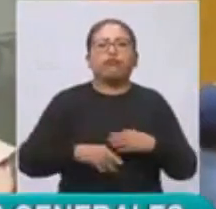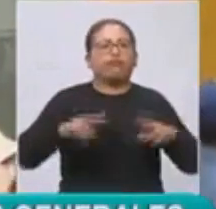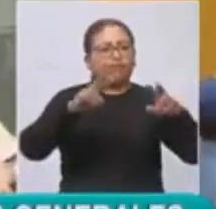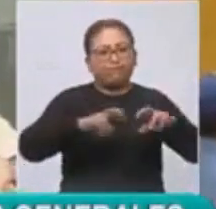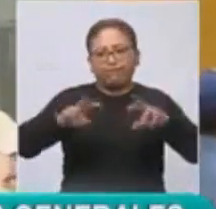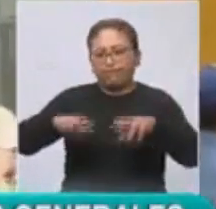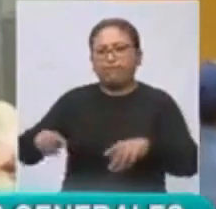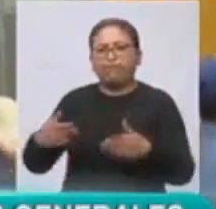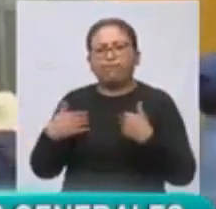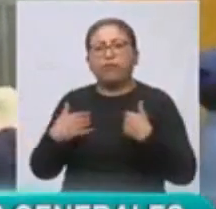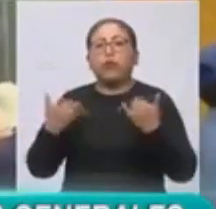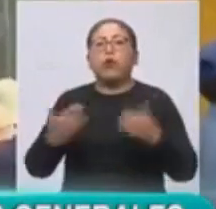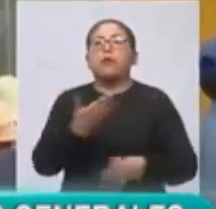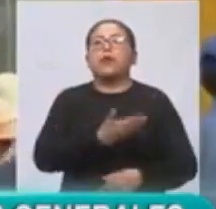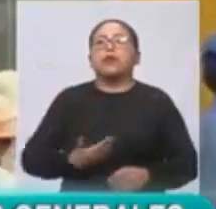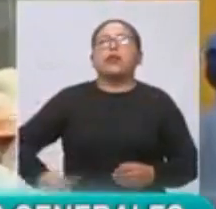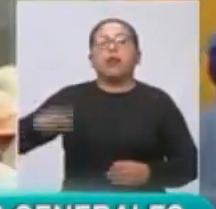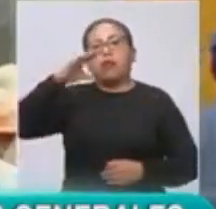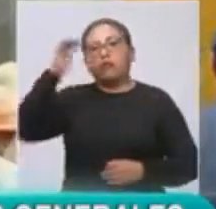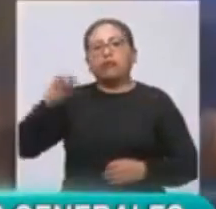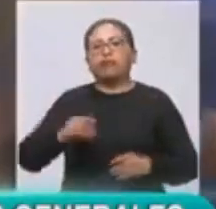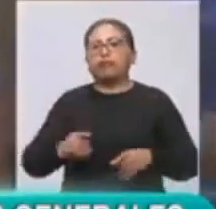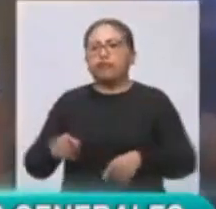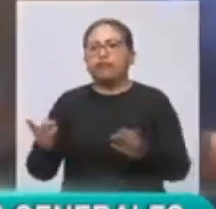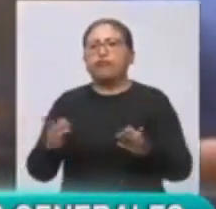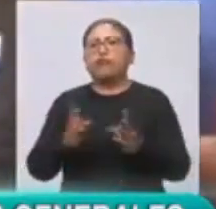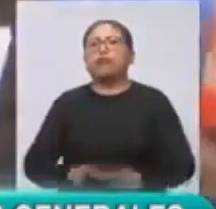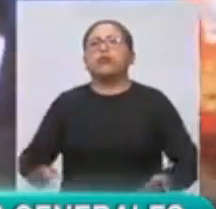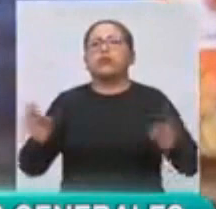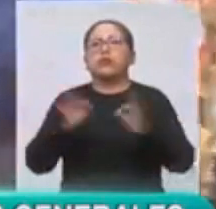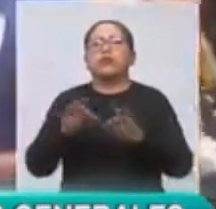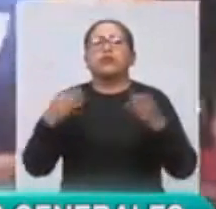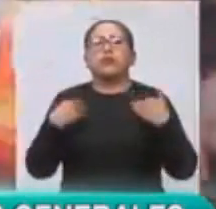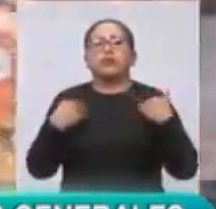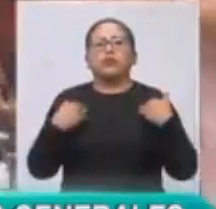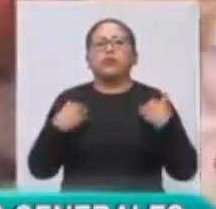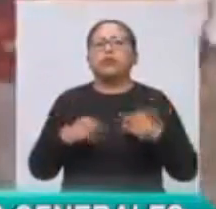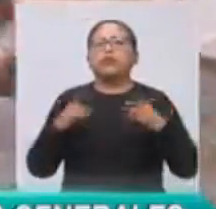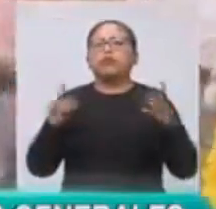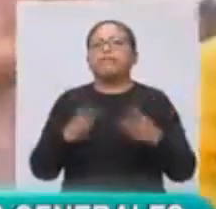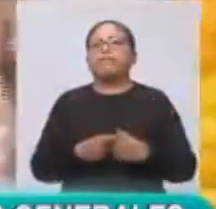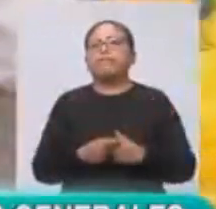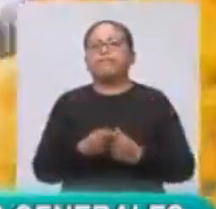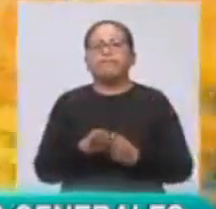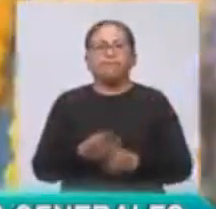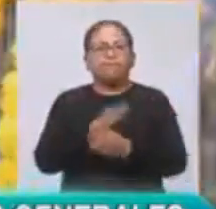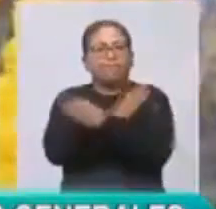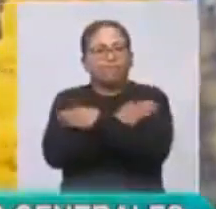En estos momentos el presidente está recibiendo una importante salutación por parte de